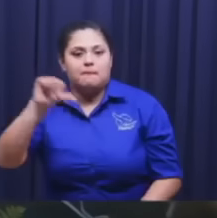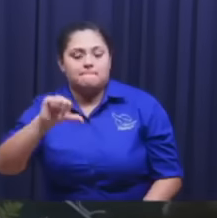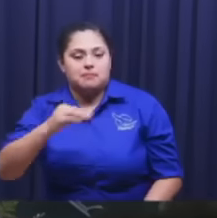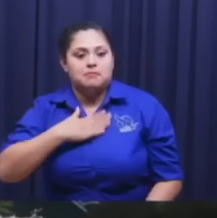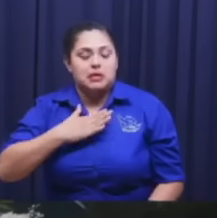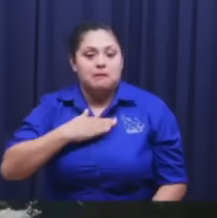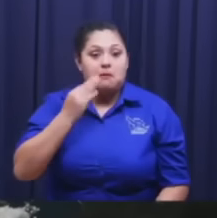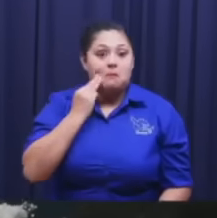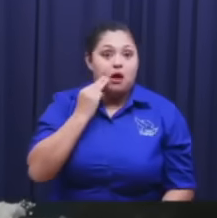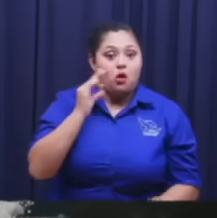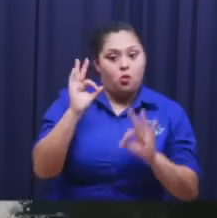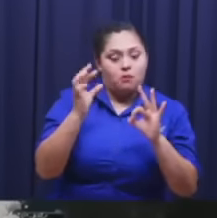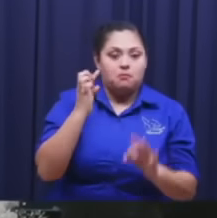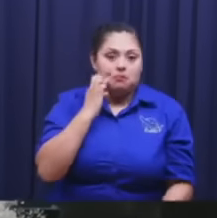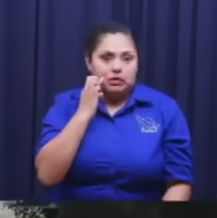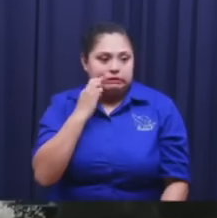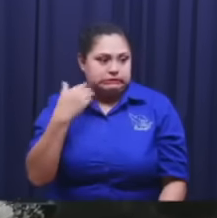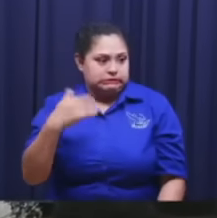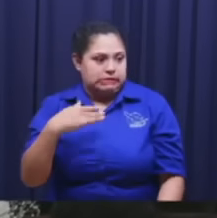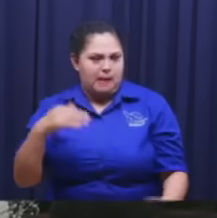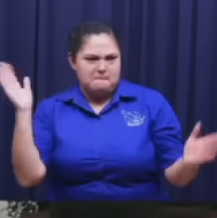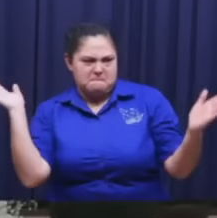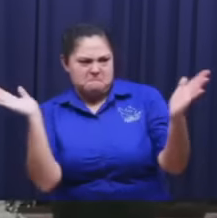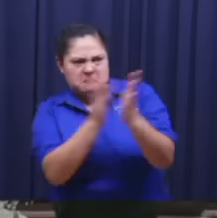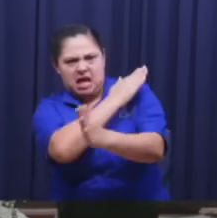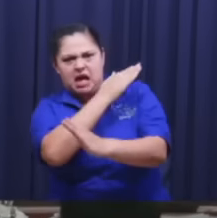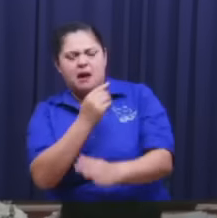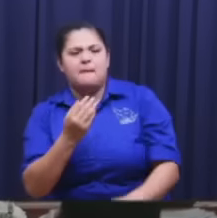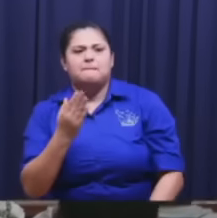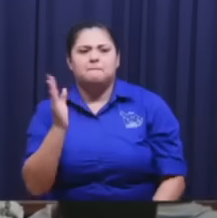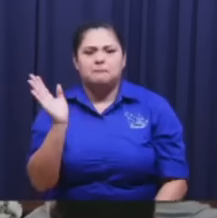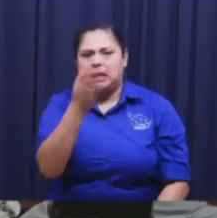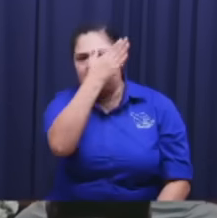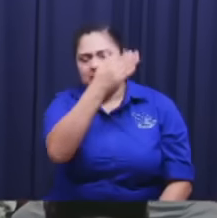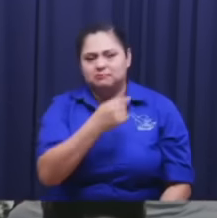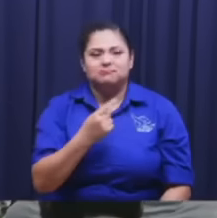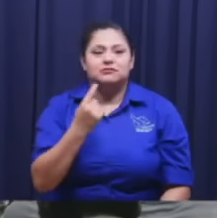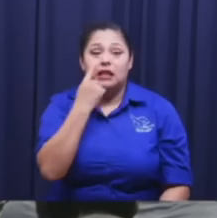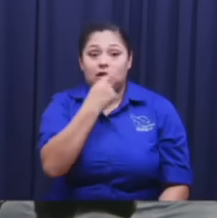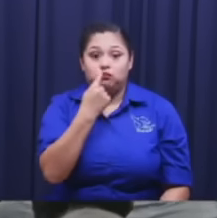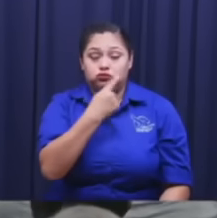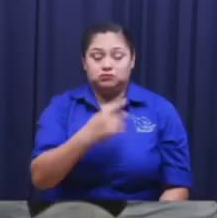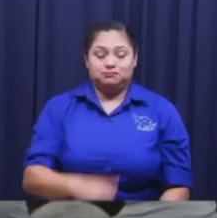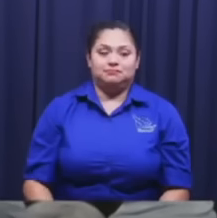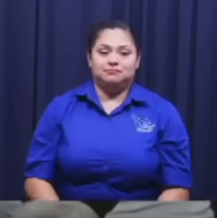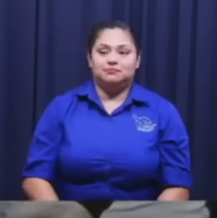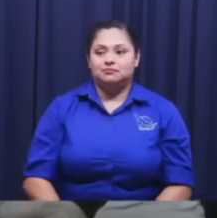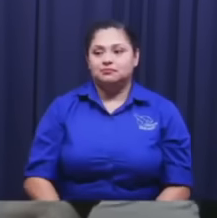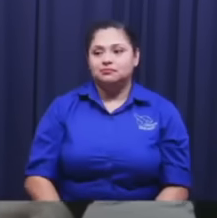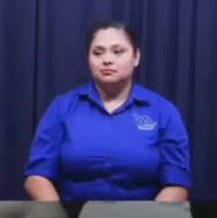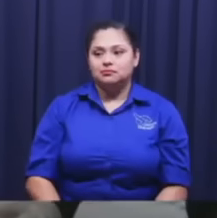Es más, por favor, no soy legalista, solo estoy haciendo parámetros de comparación, hombre. Es más,